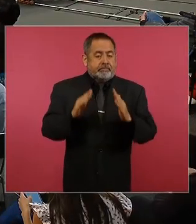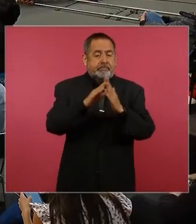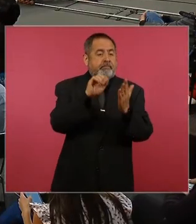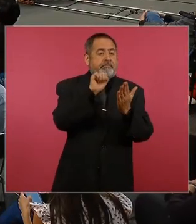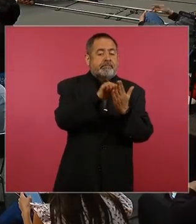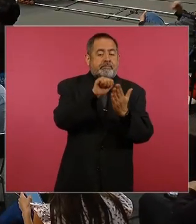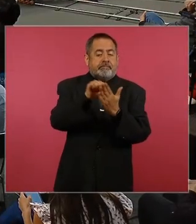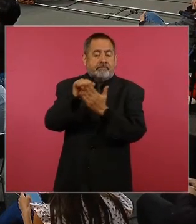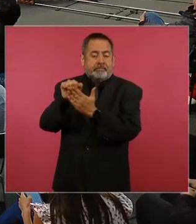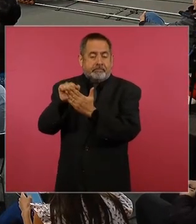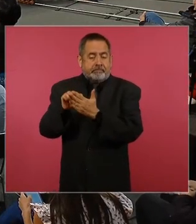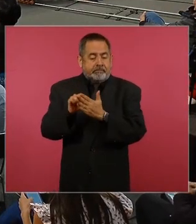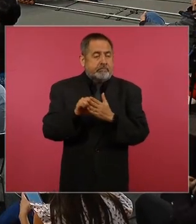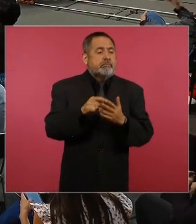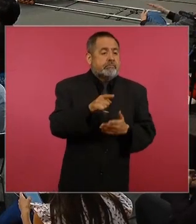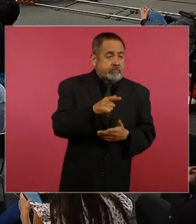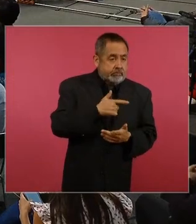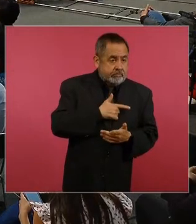domiciliaria.